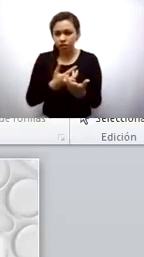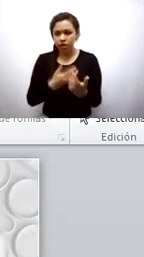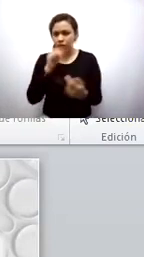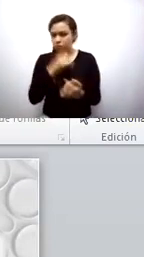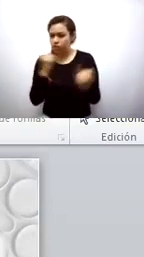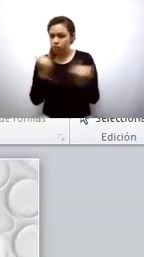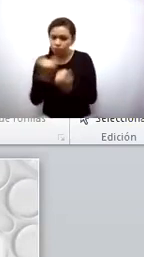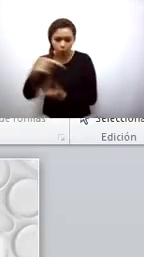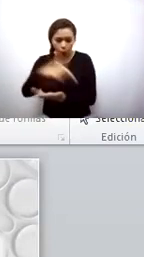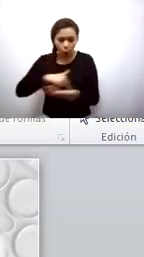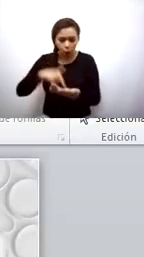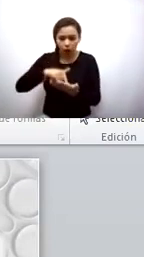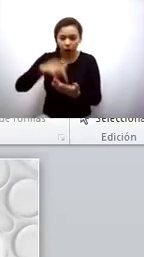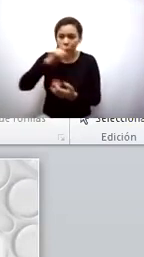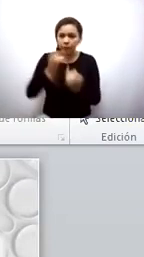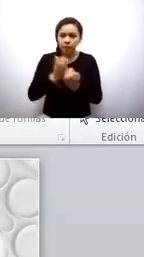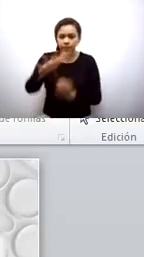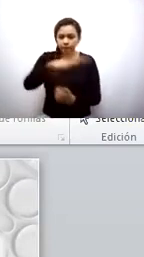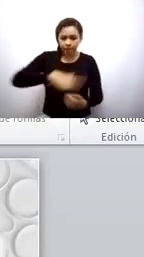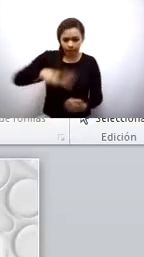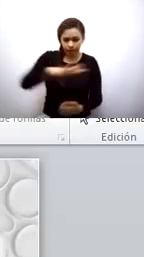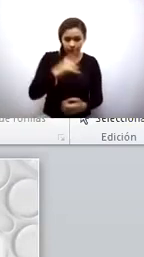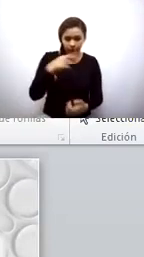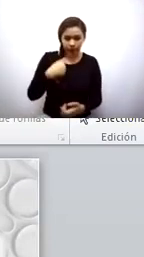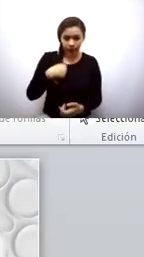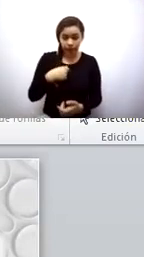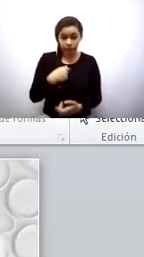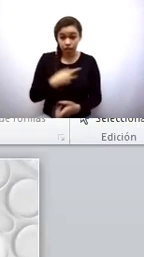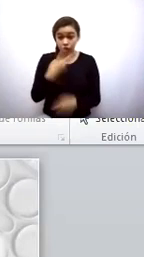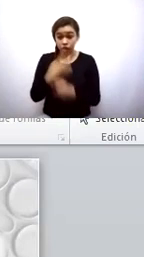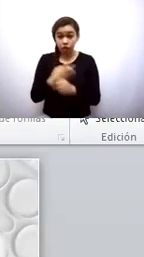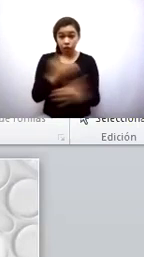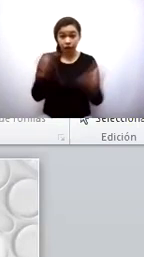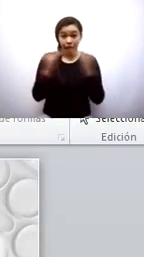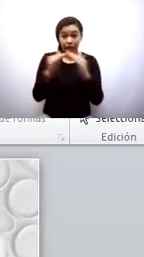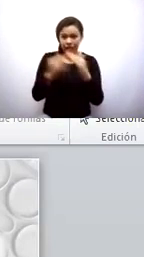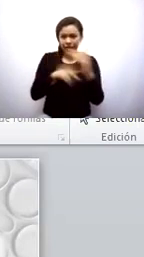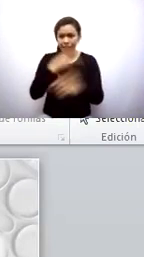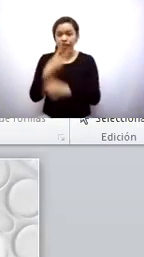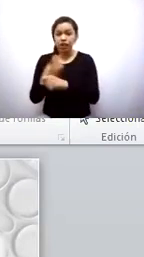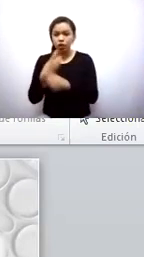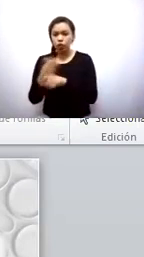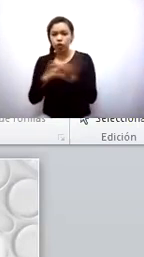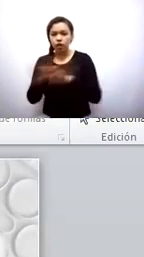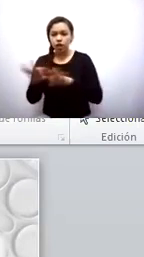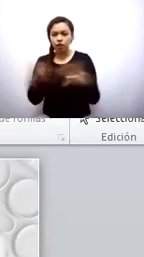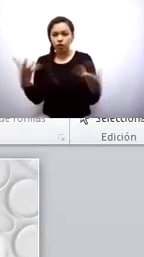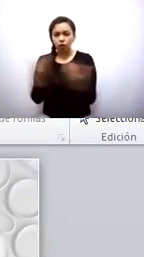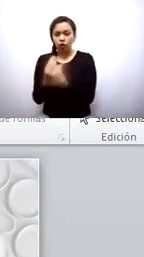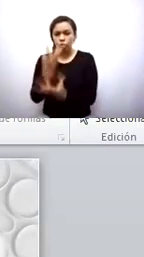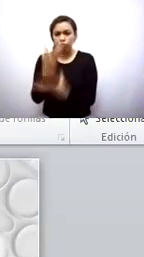mismo lugar tenemos tanto nuestro segundo hogar como nuestro segundo centro de trabajo? Son